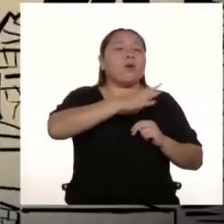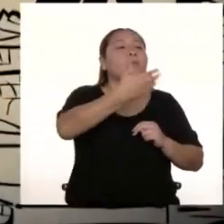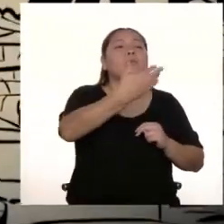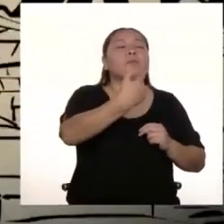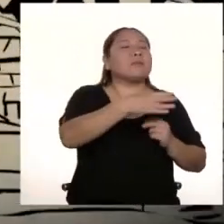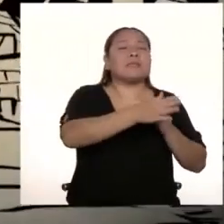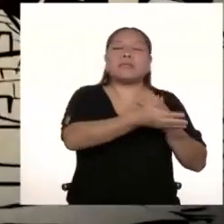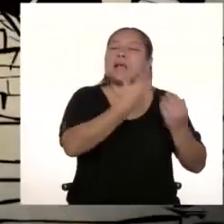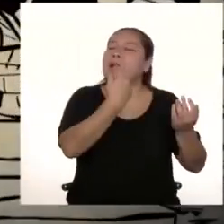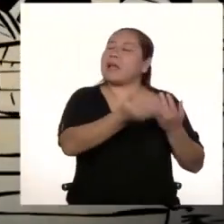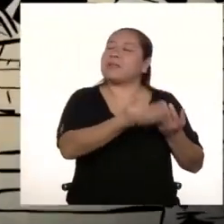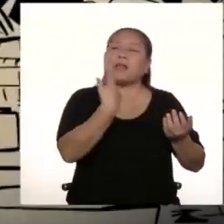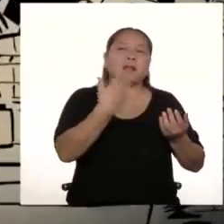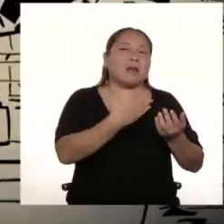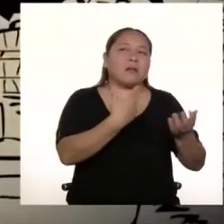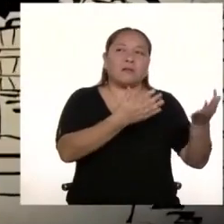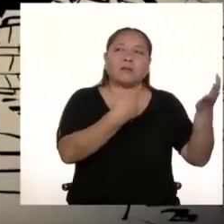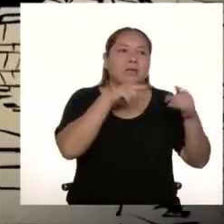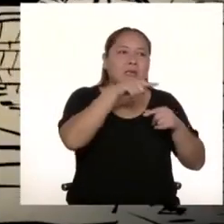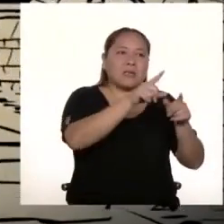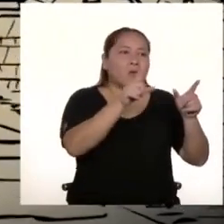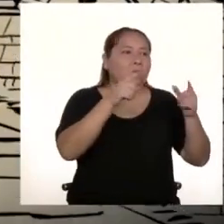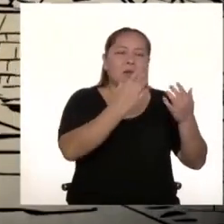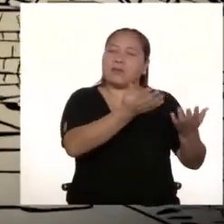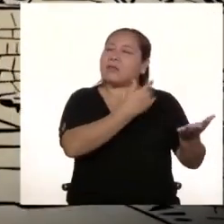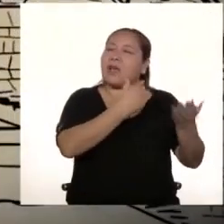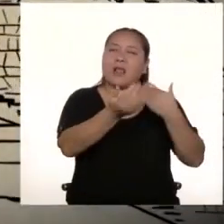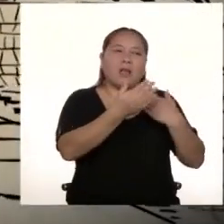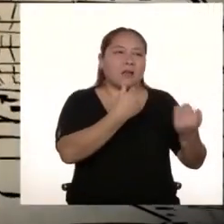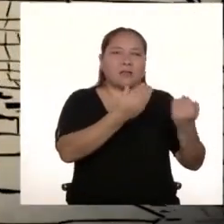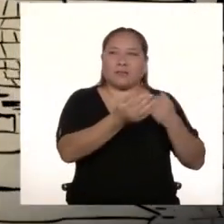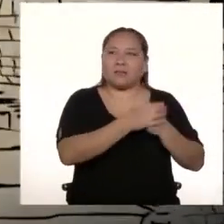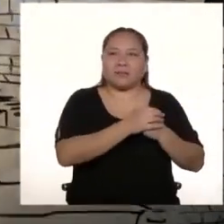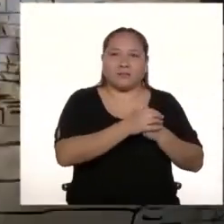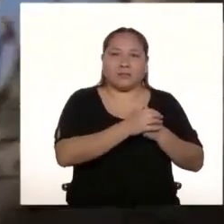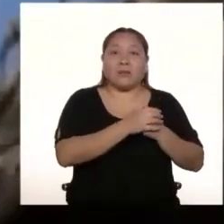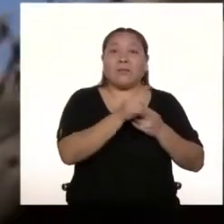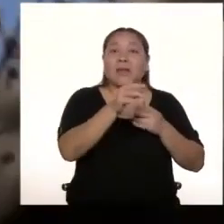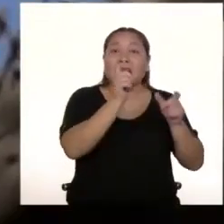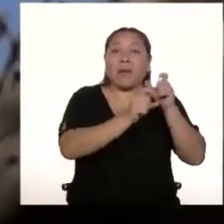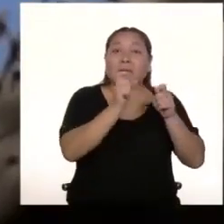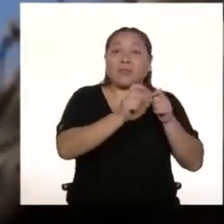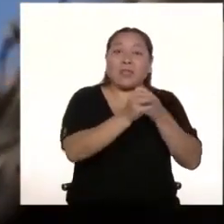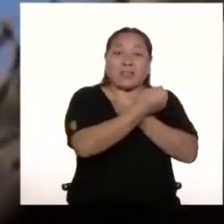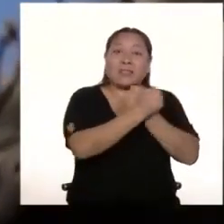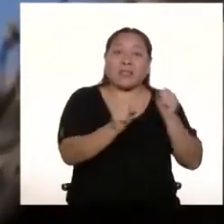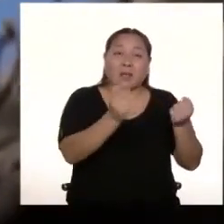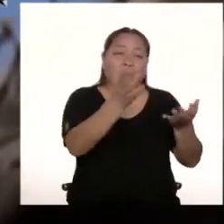entre Vitcos y el Cusco, zona que incluye a Machu Picchu.